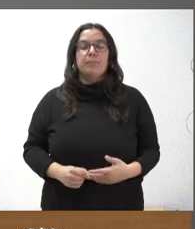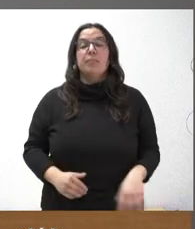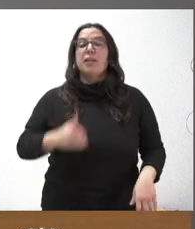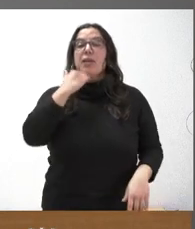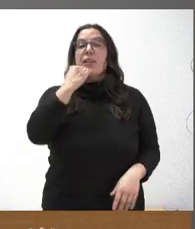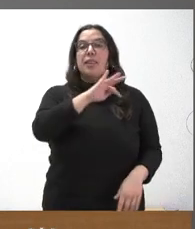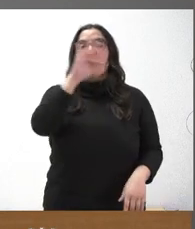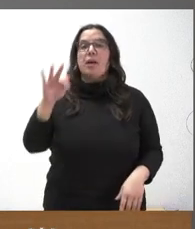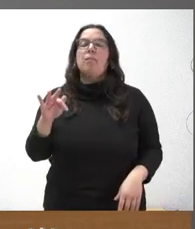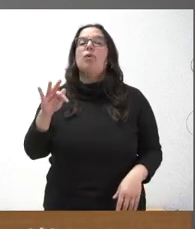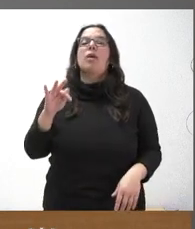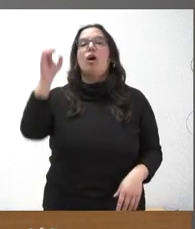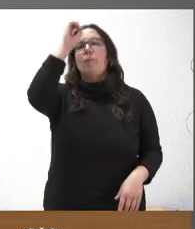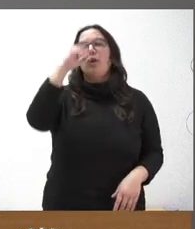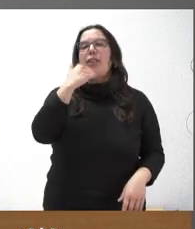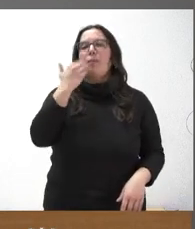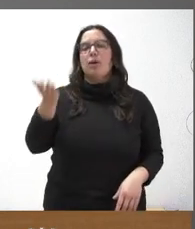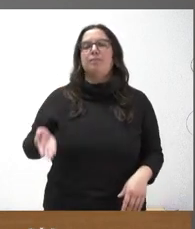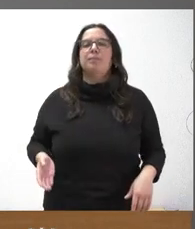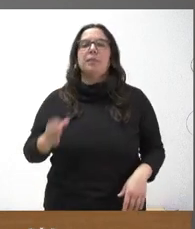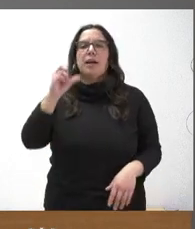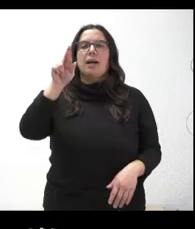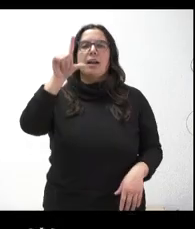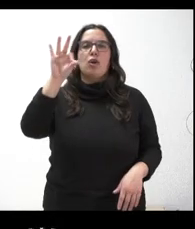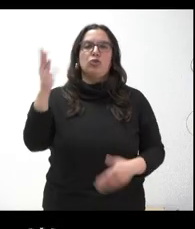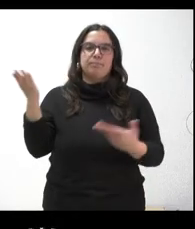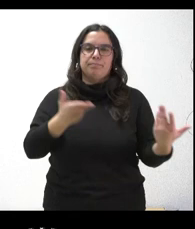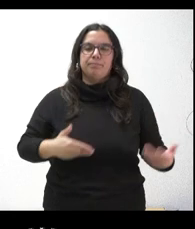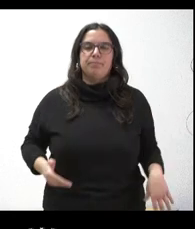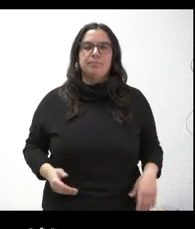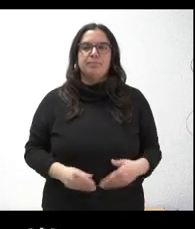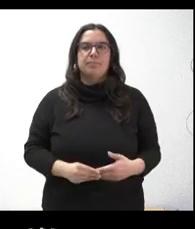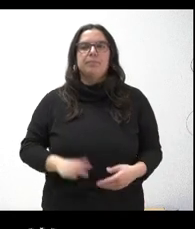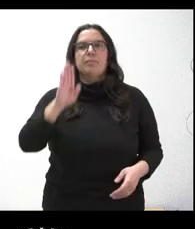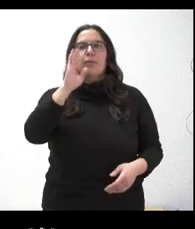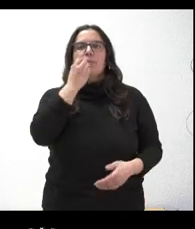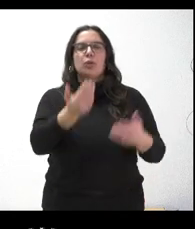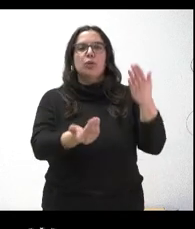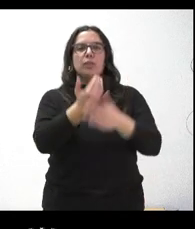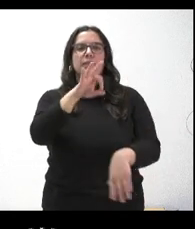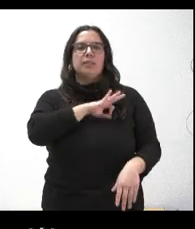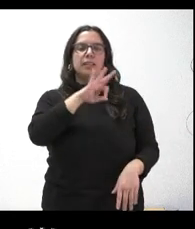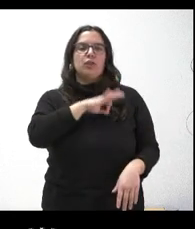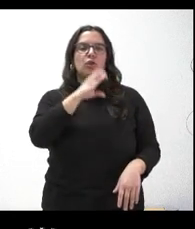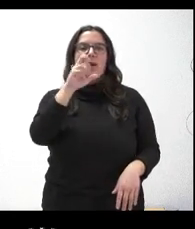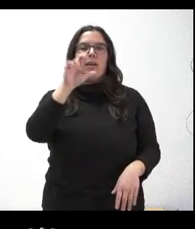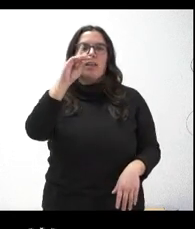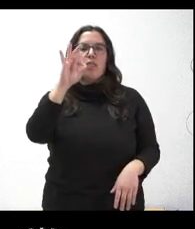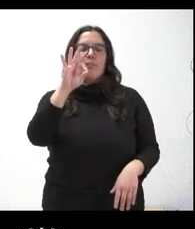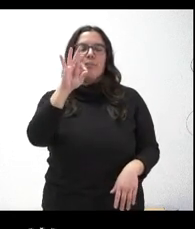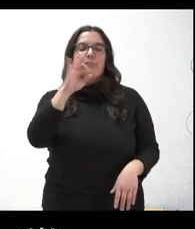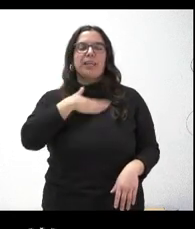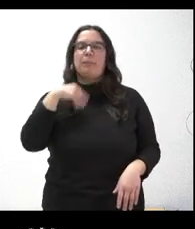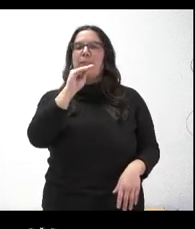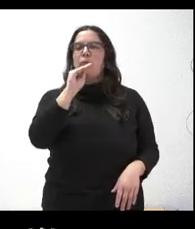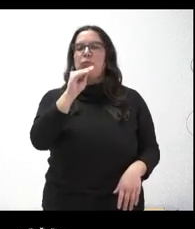hoy pregunta Carlos Gil de la opinión Adelante Carlos Hola Buenos días señor carriedo yo le quería preguntar en en